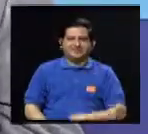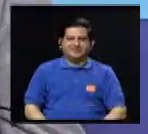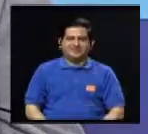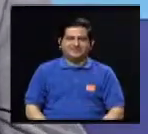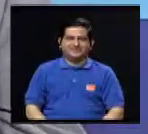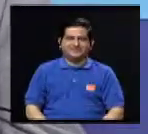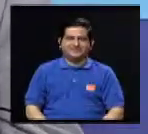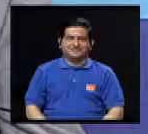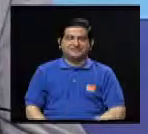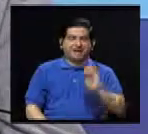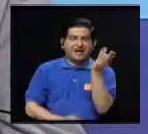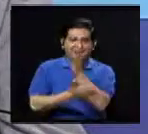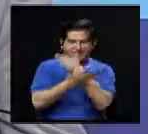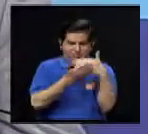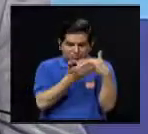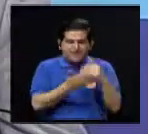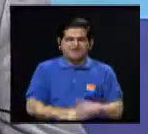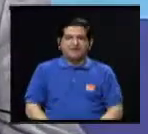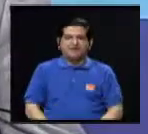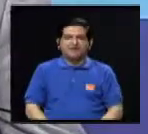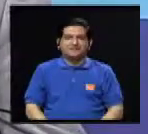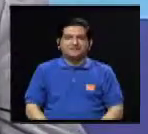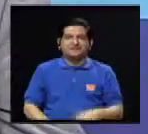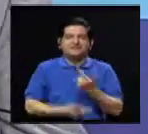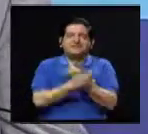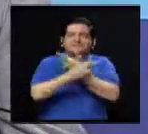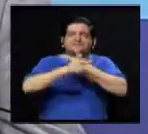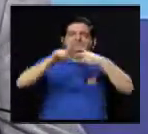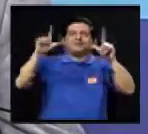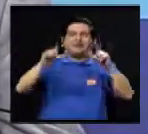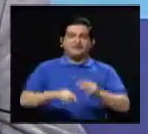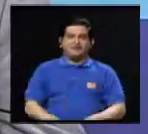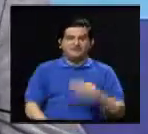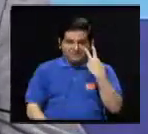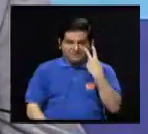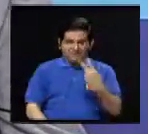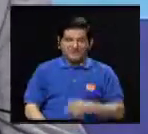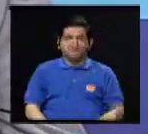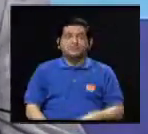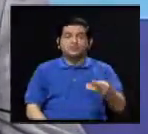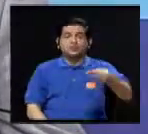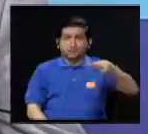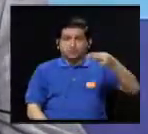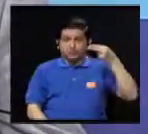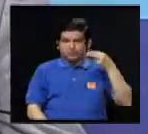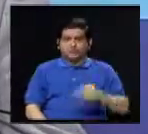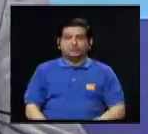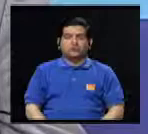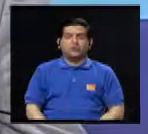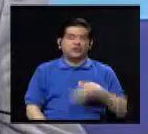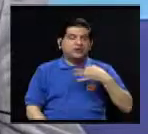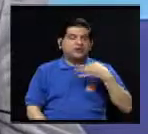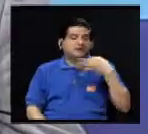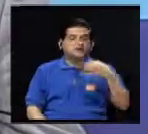bien, entonces en la segunda parte de Salir a Volar, vamos a ver la historia cotidiana de Doña